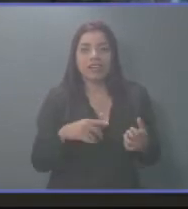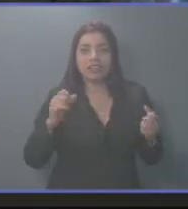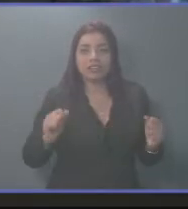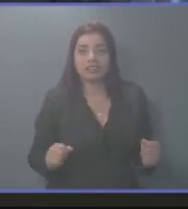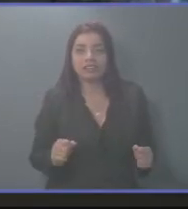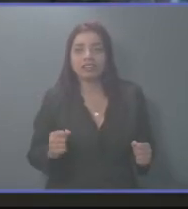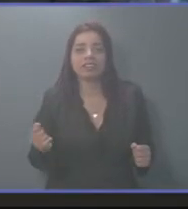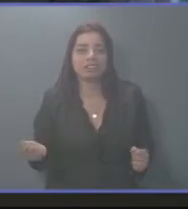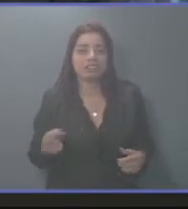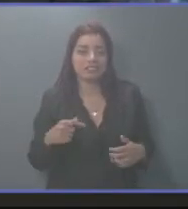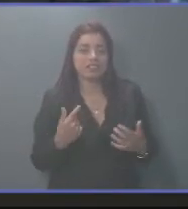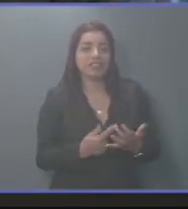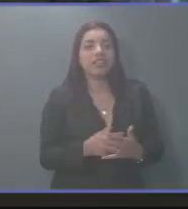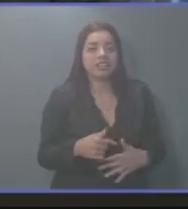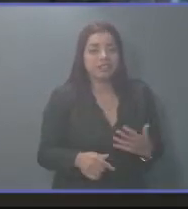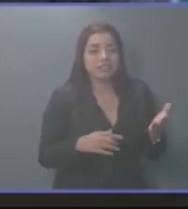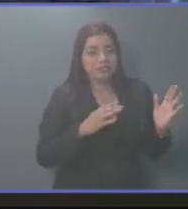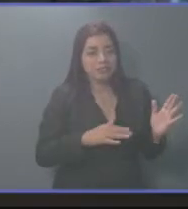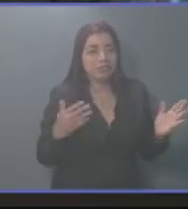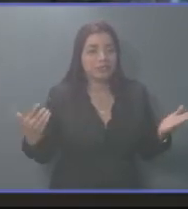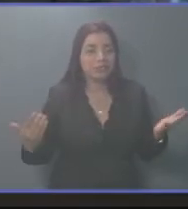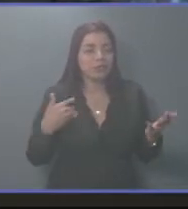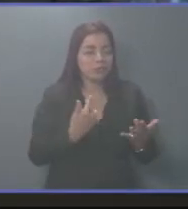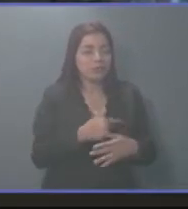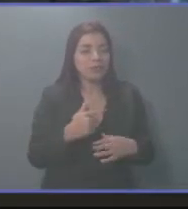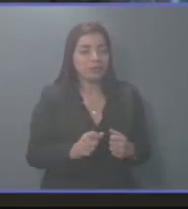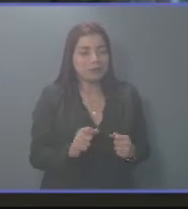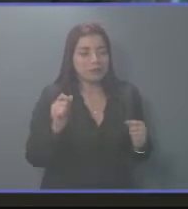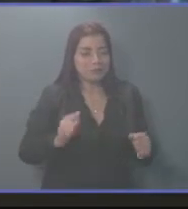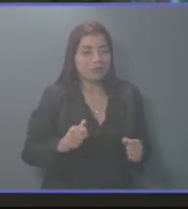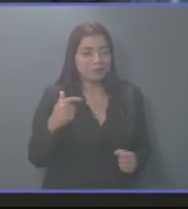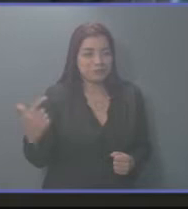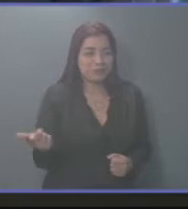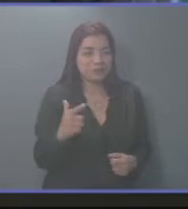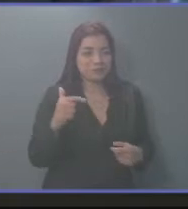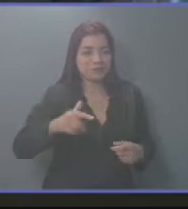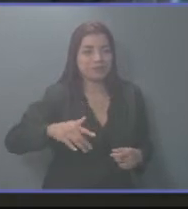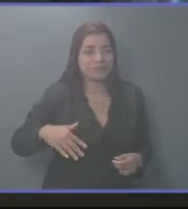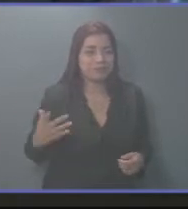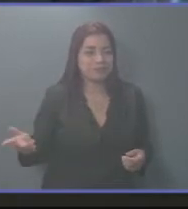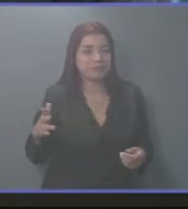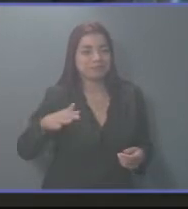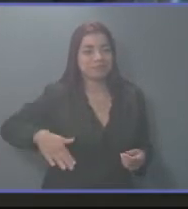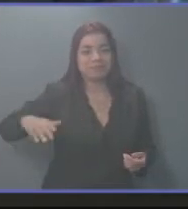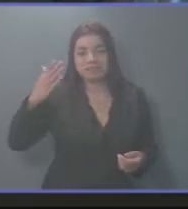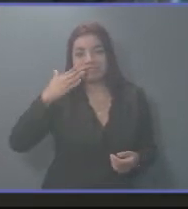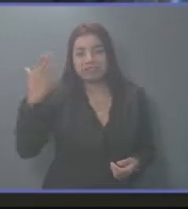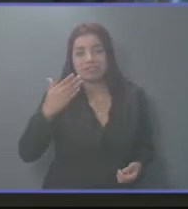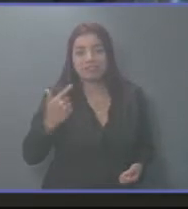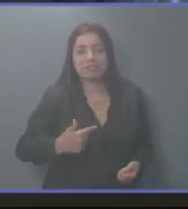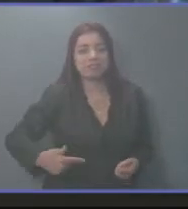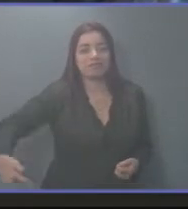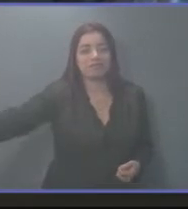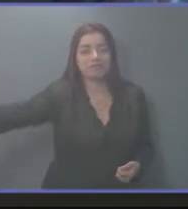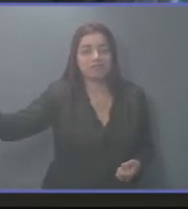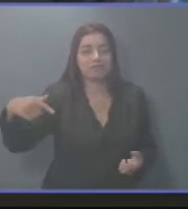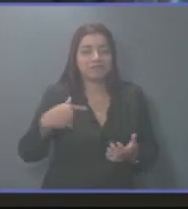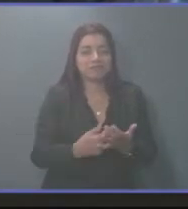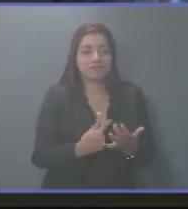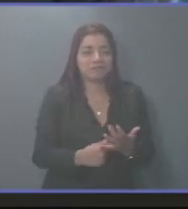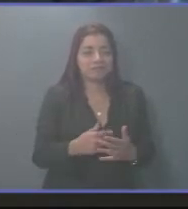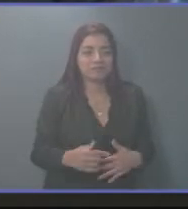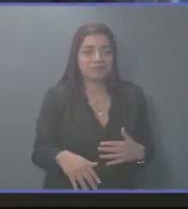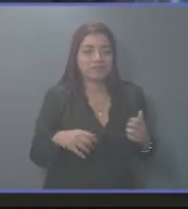Que la importancia del área rural conlleva su propio principio de